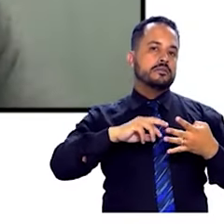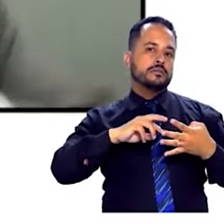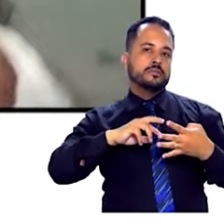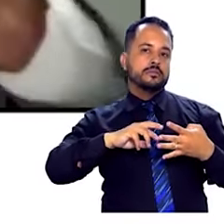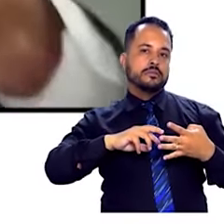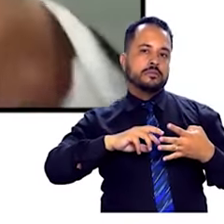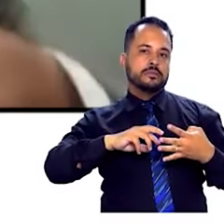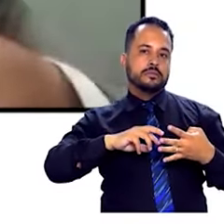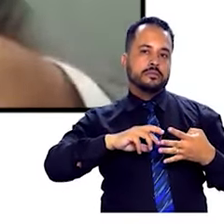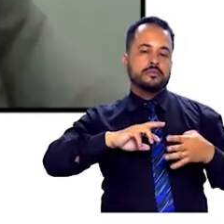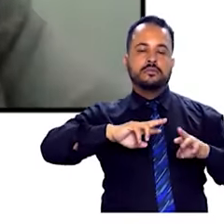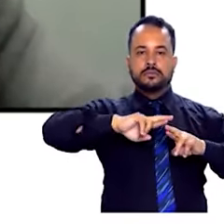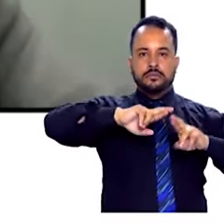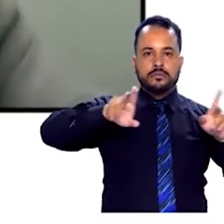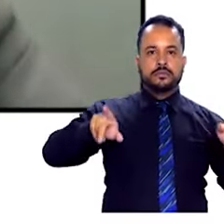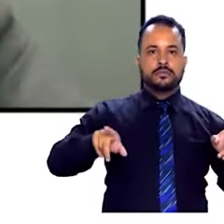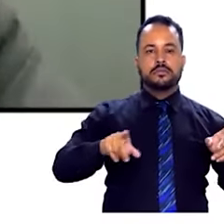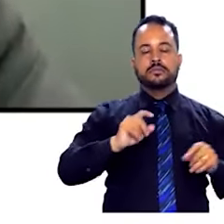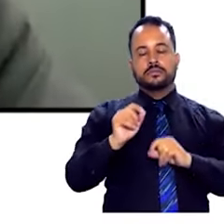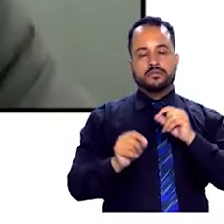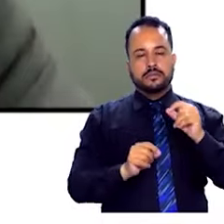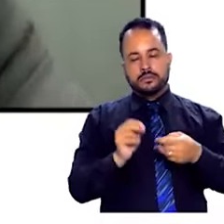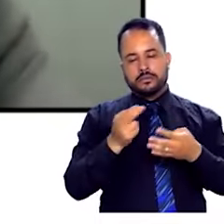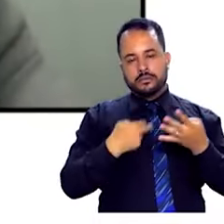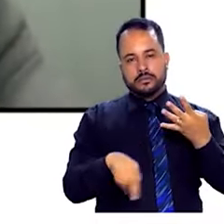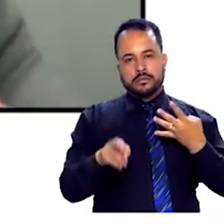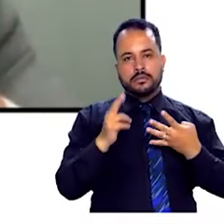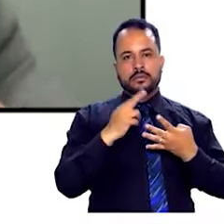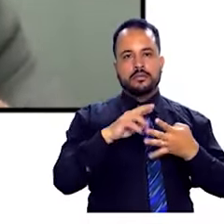Suprema Ahí mismo tiene